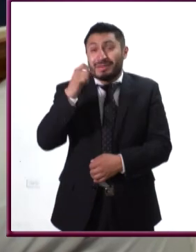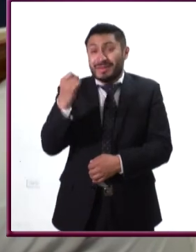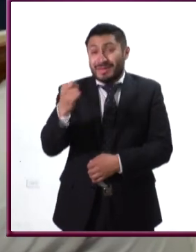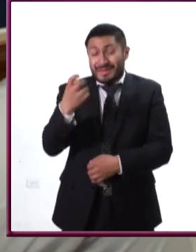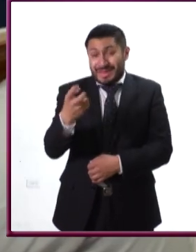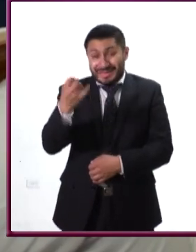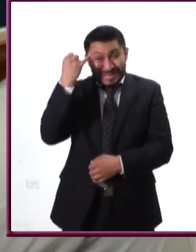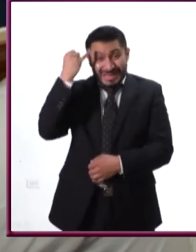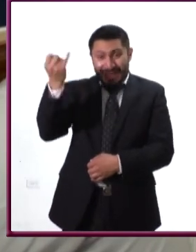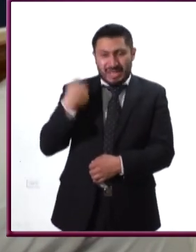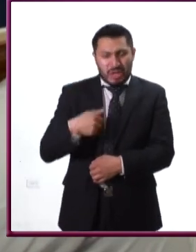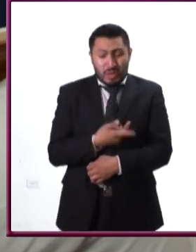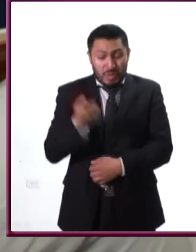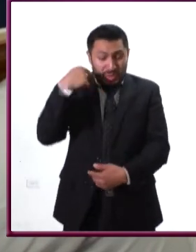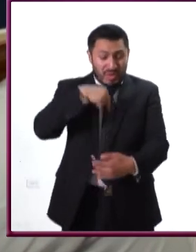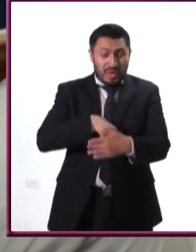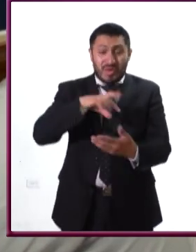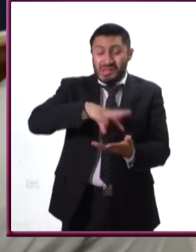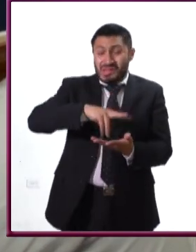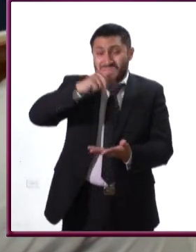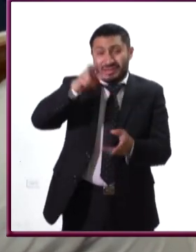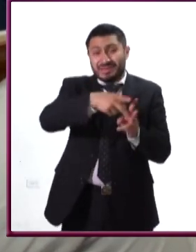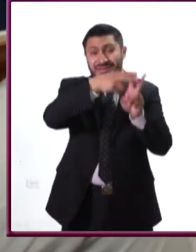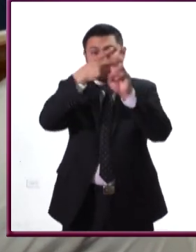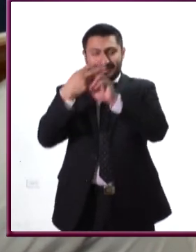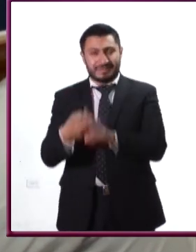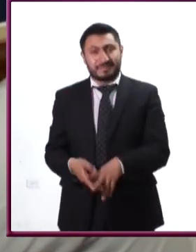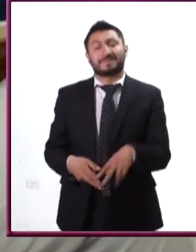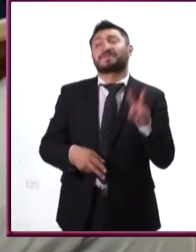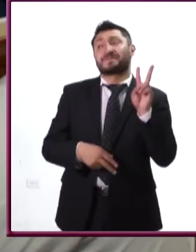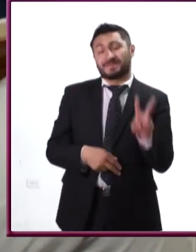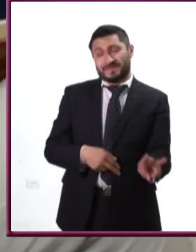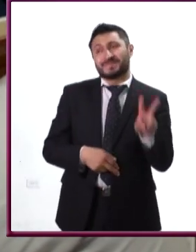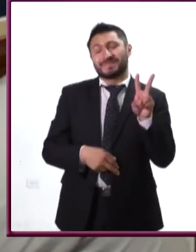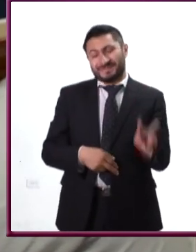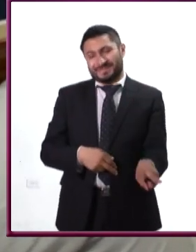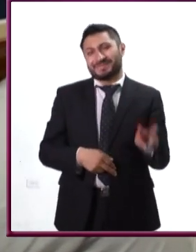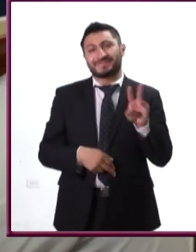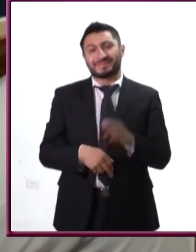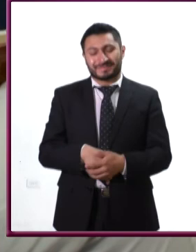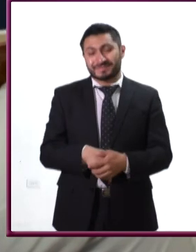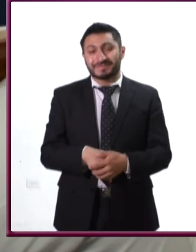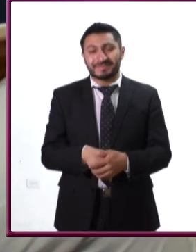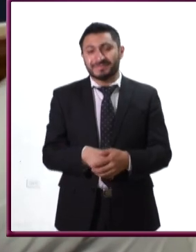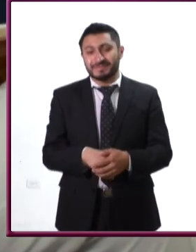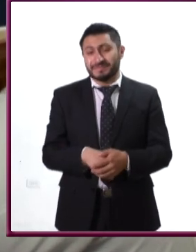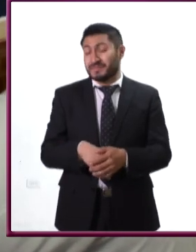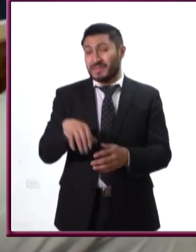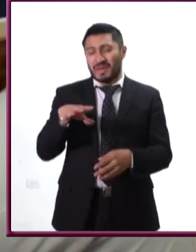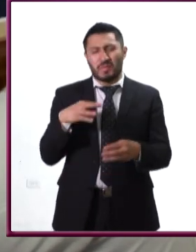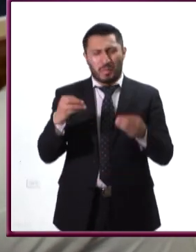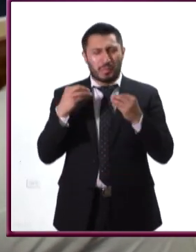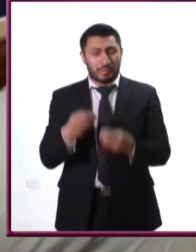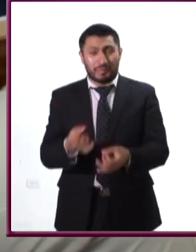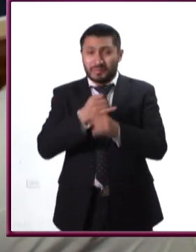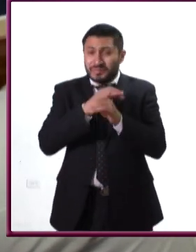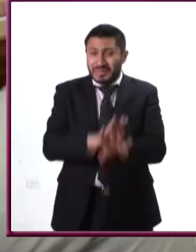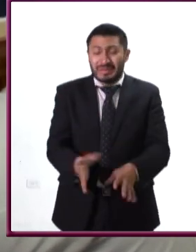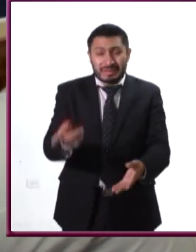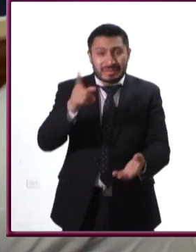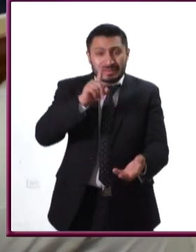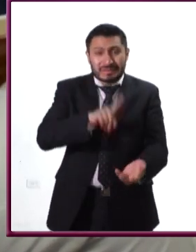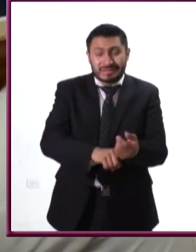es fascinante esa metáfora, ¿no? De que somos polvo de estrellas. Elemental, mi querida Dinara, elemental. Además,